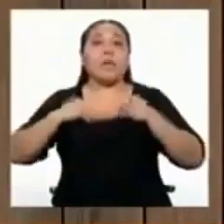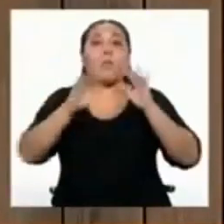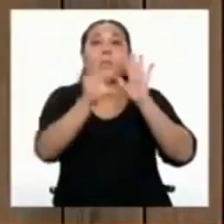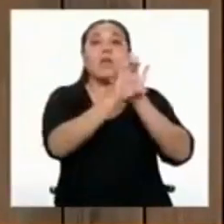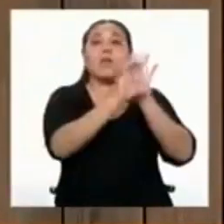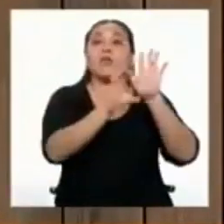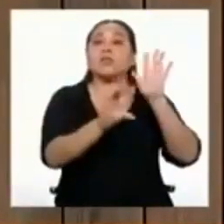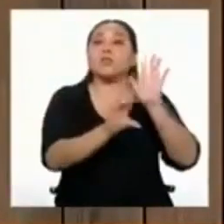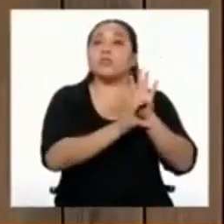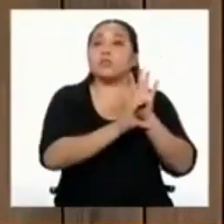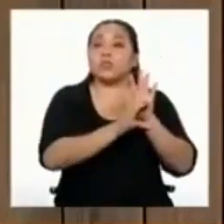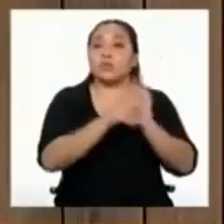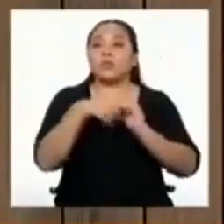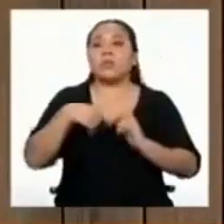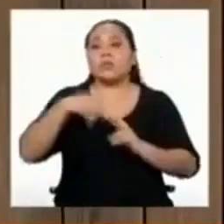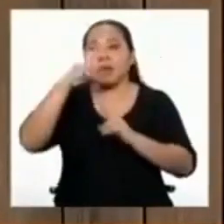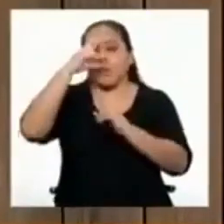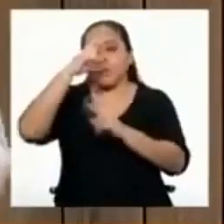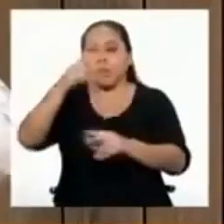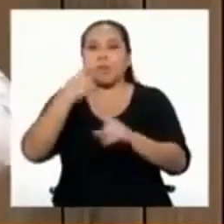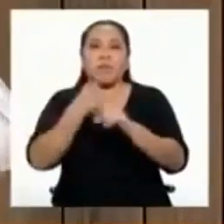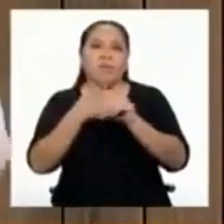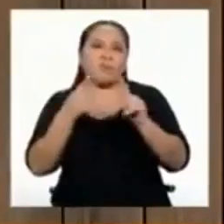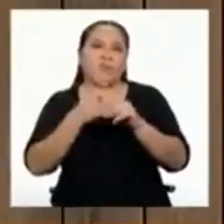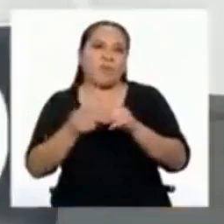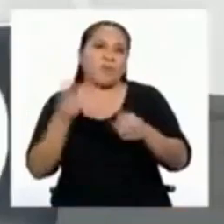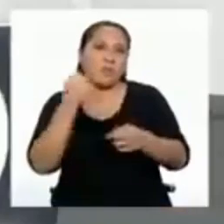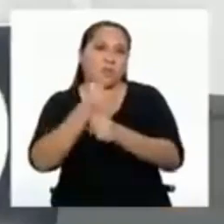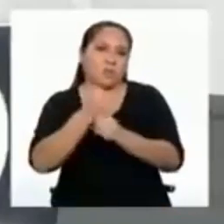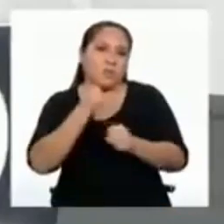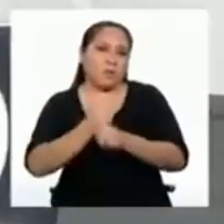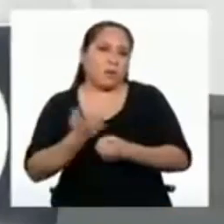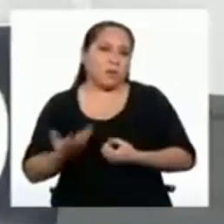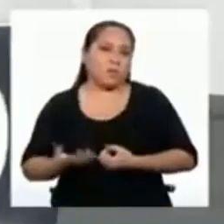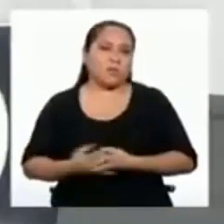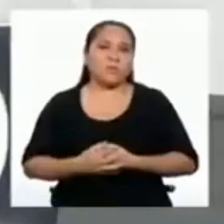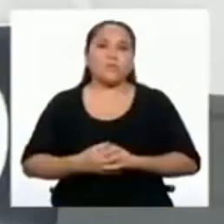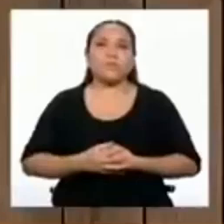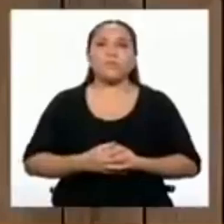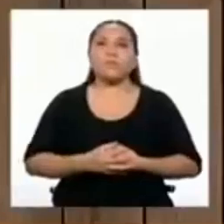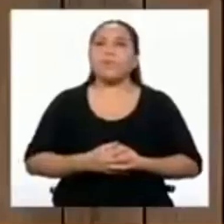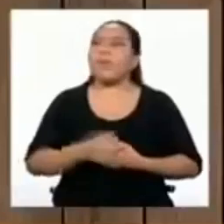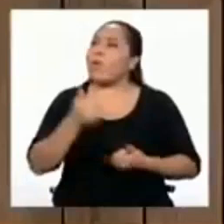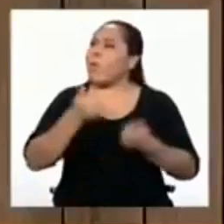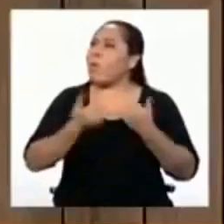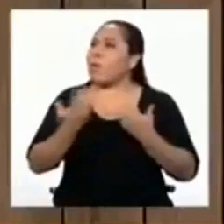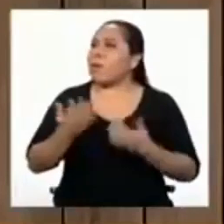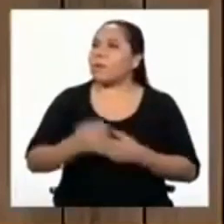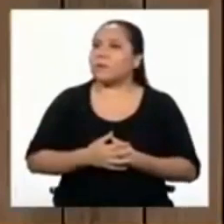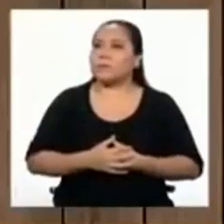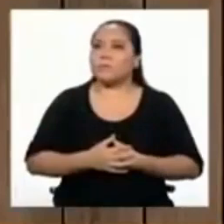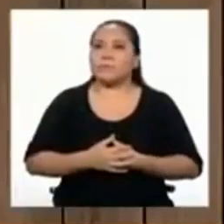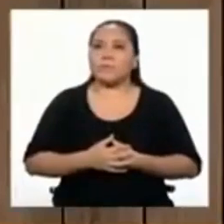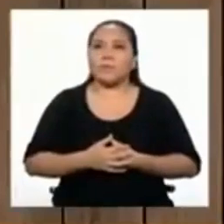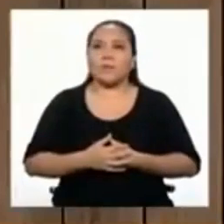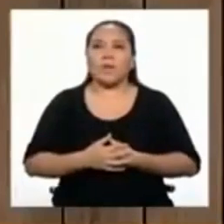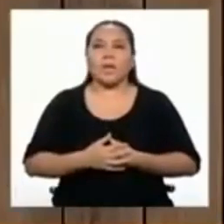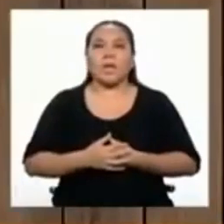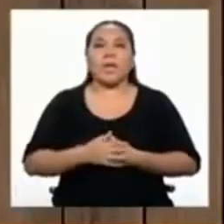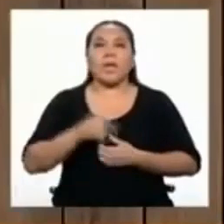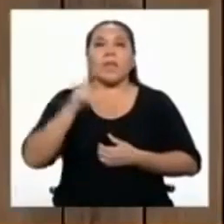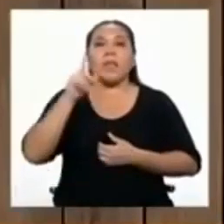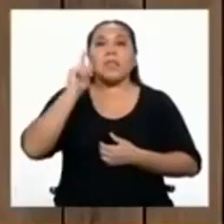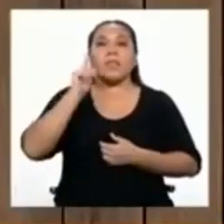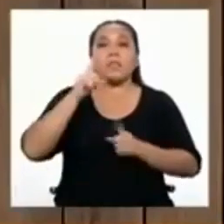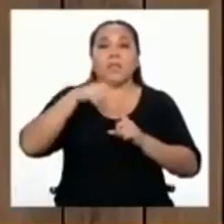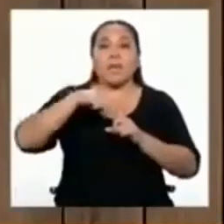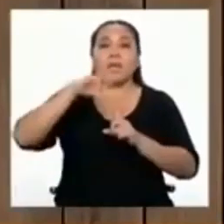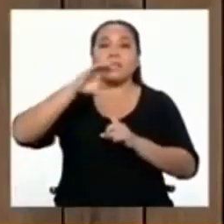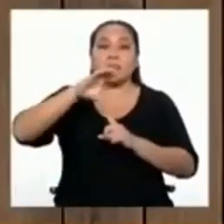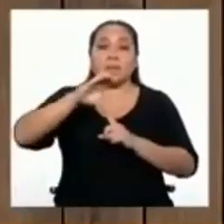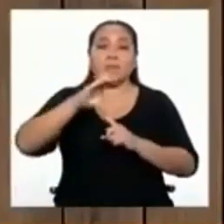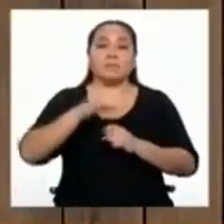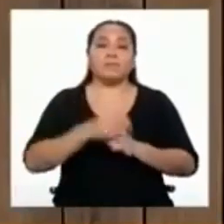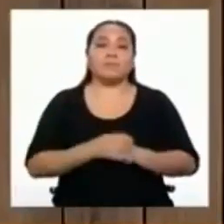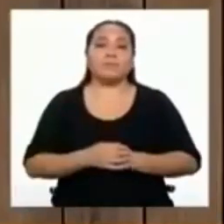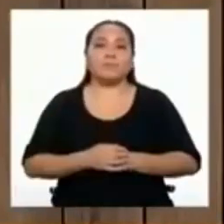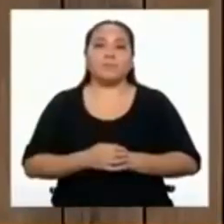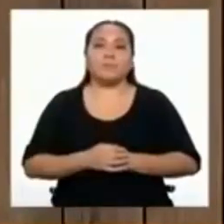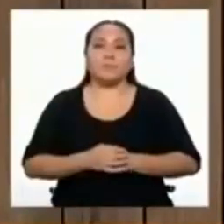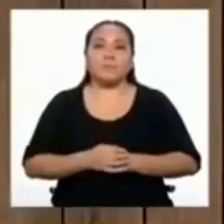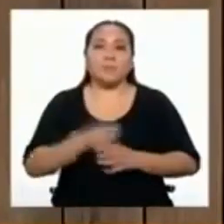Perú y cumplen con diferentes funciones. ¿Y cuáles son? Está el Tribunal Constitucional